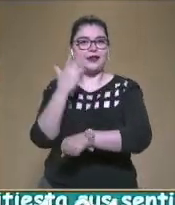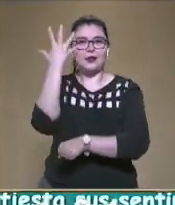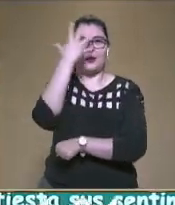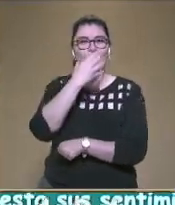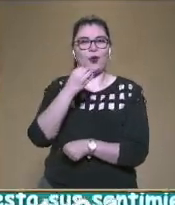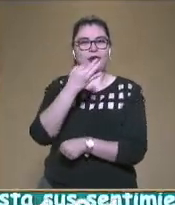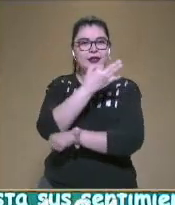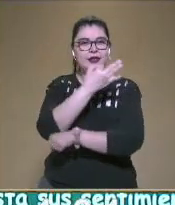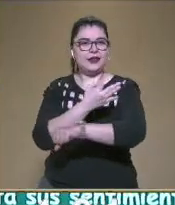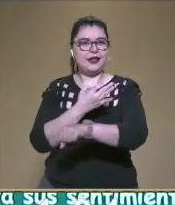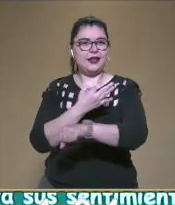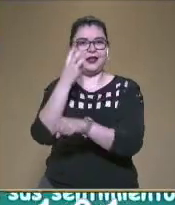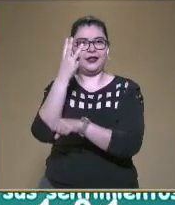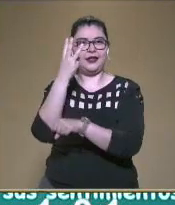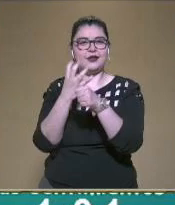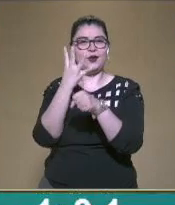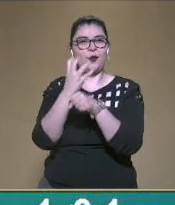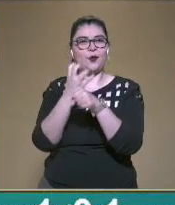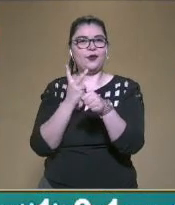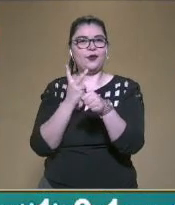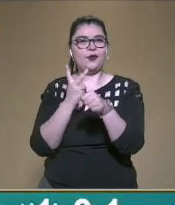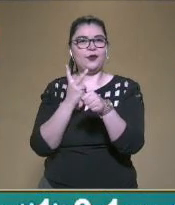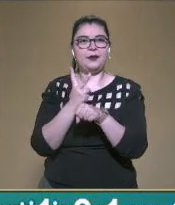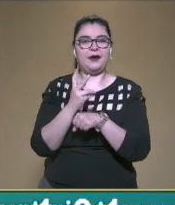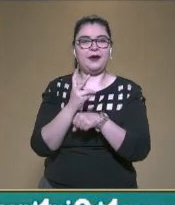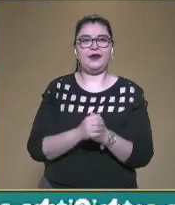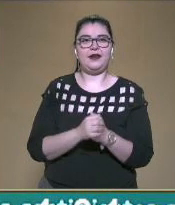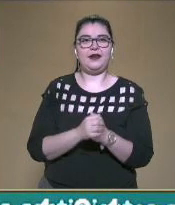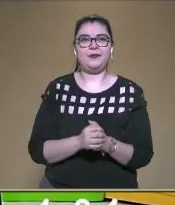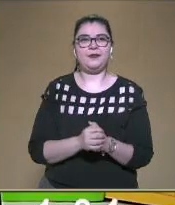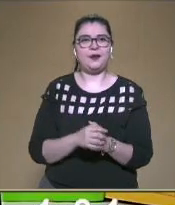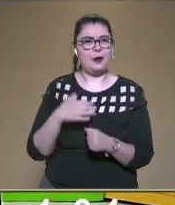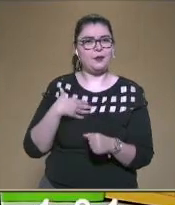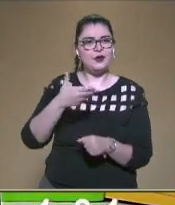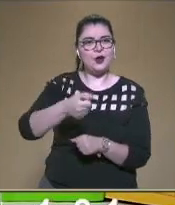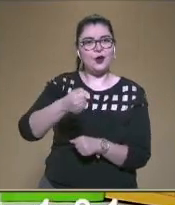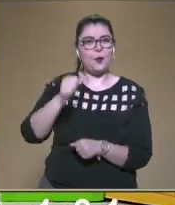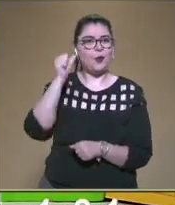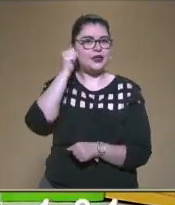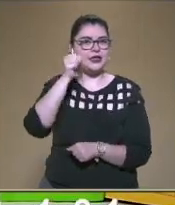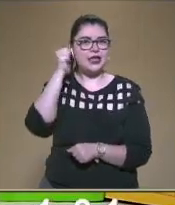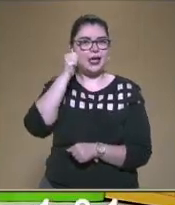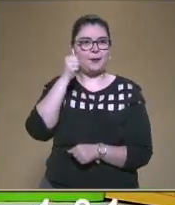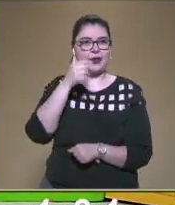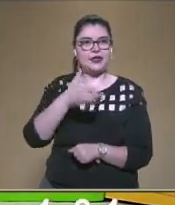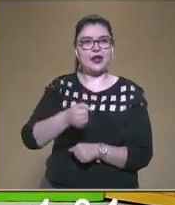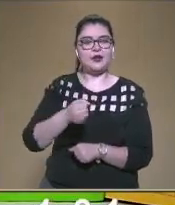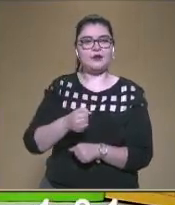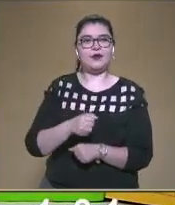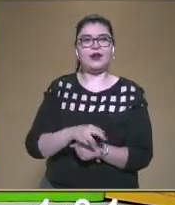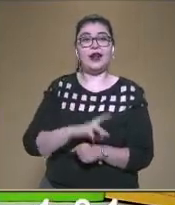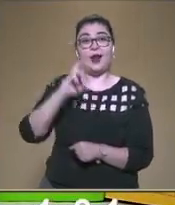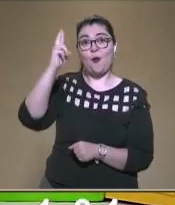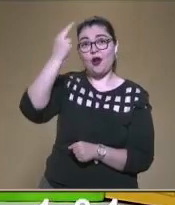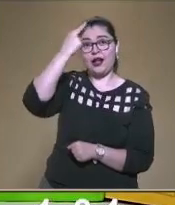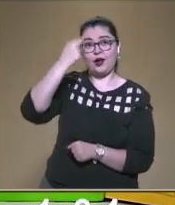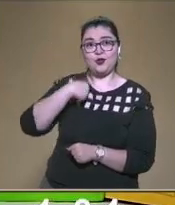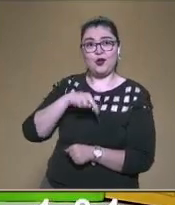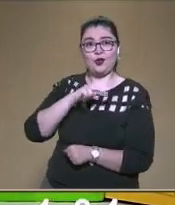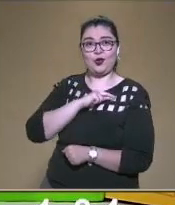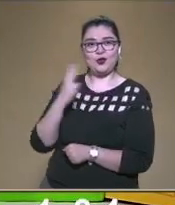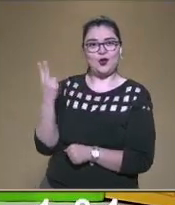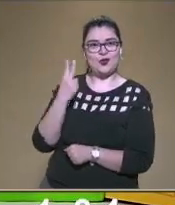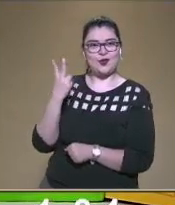tercero y cuarto grado de primaria. Y vamos a saludarlos como tradicionalmente lo hacemos, maestro, porque recuerden que no somos,